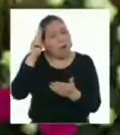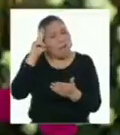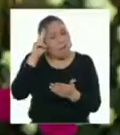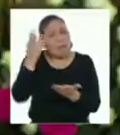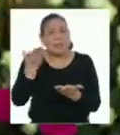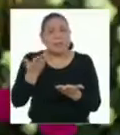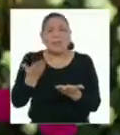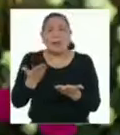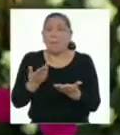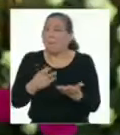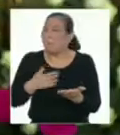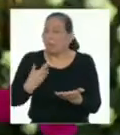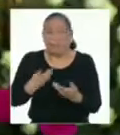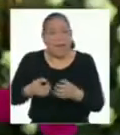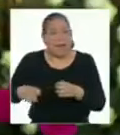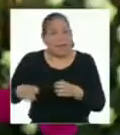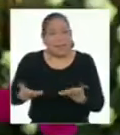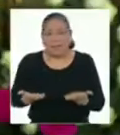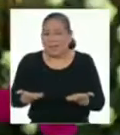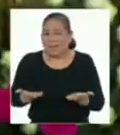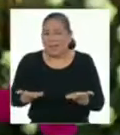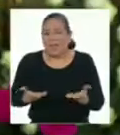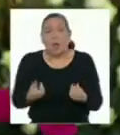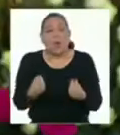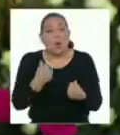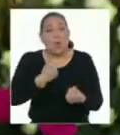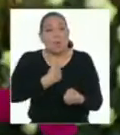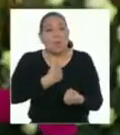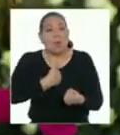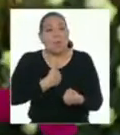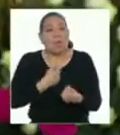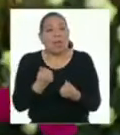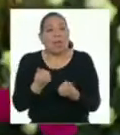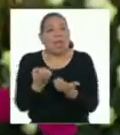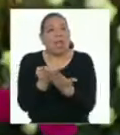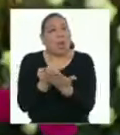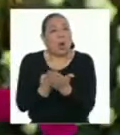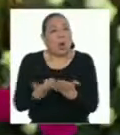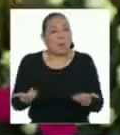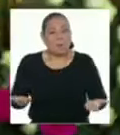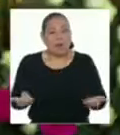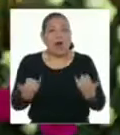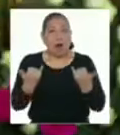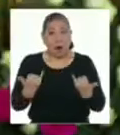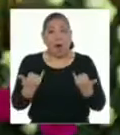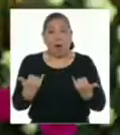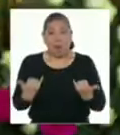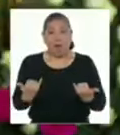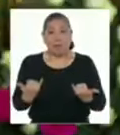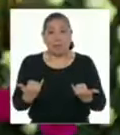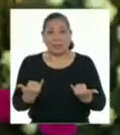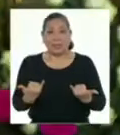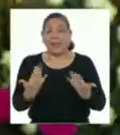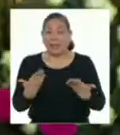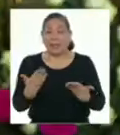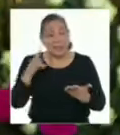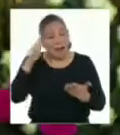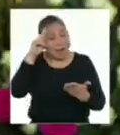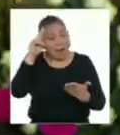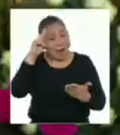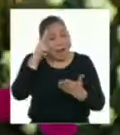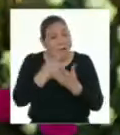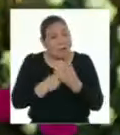el mercado no puede cumplir plenamente su propia función económica. Hoy precisamente esta